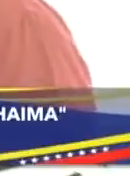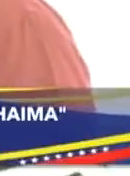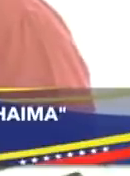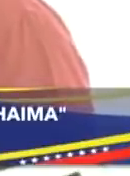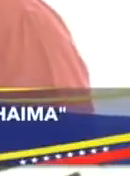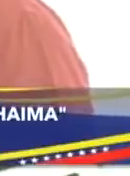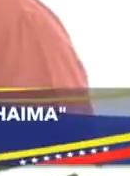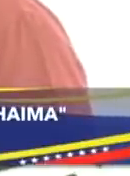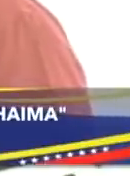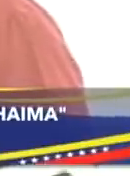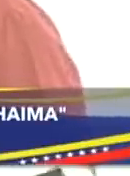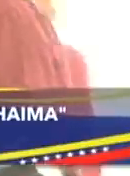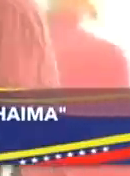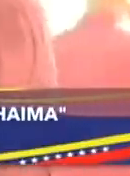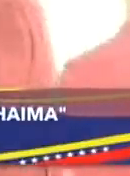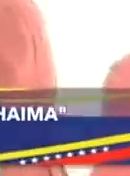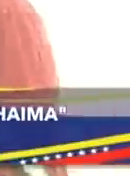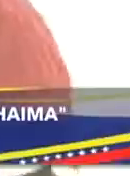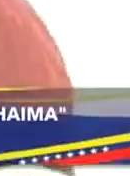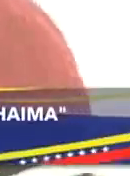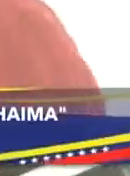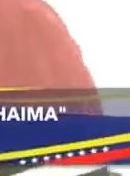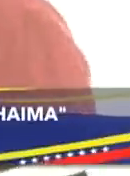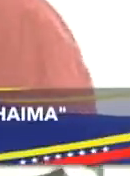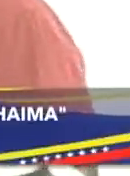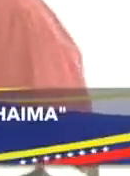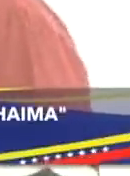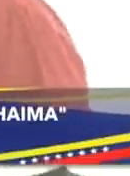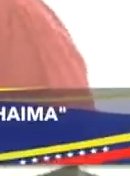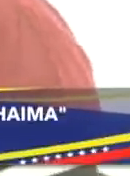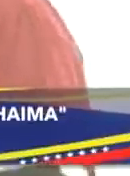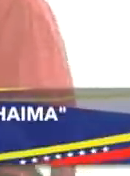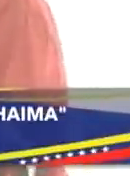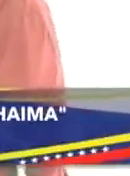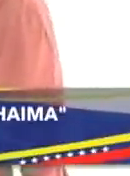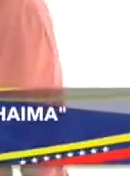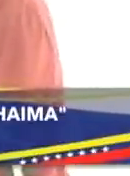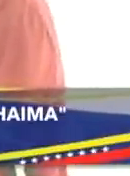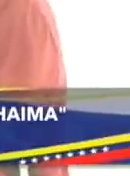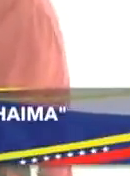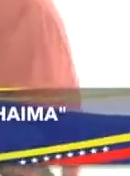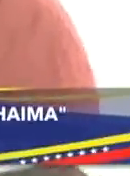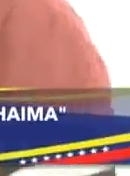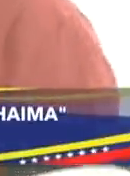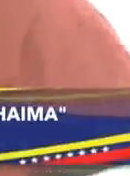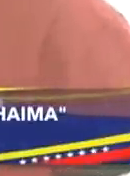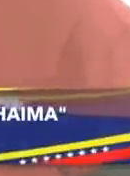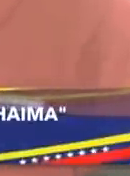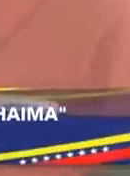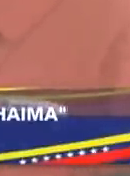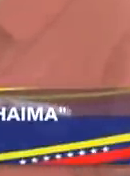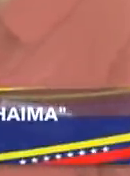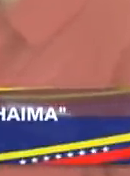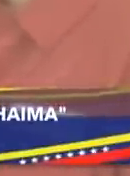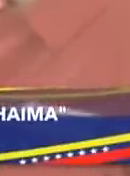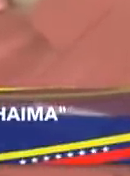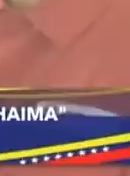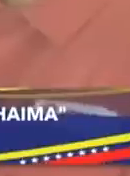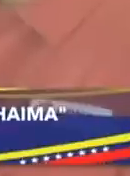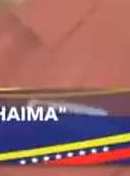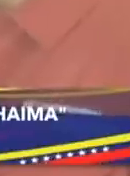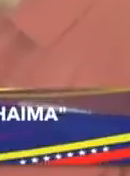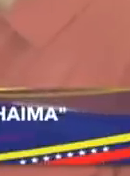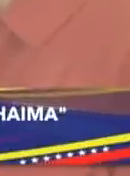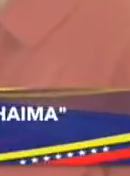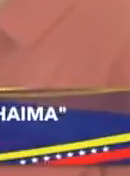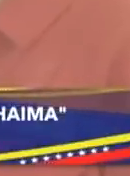imposible, presidente, la victoria segura, como lo dice nuestro presidente Tellechea. Nosotros actualmente, acá en la División Carabobo, contamos con 25 CPT,